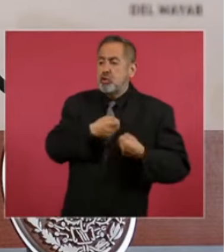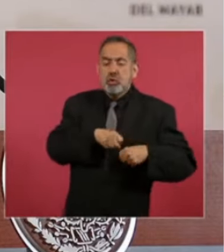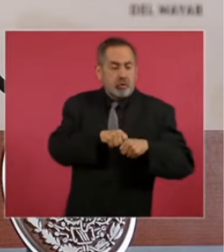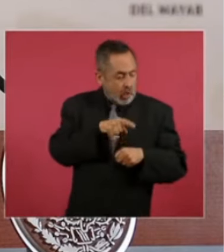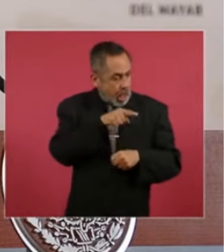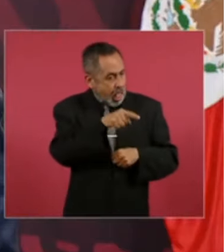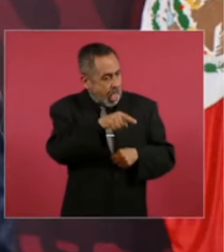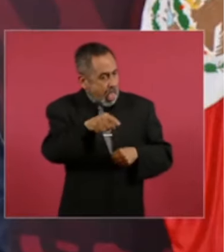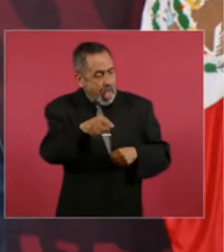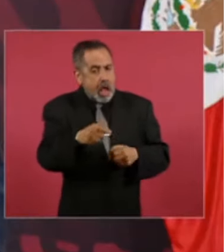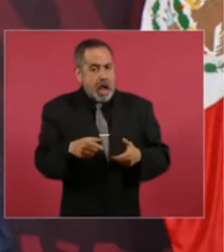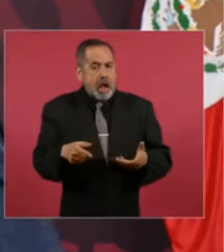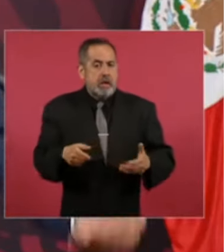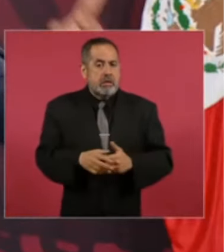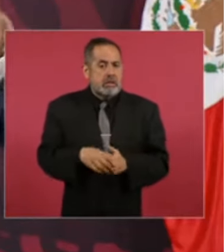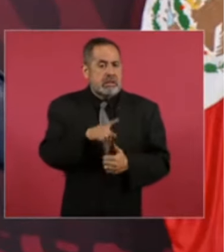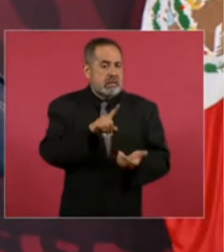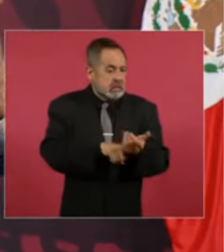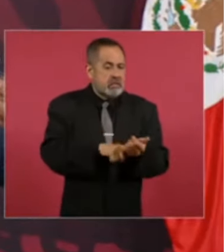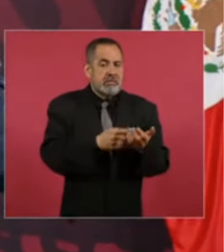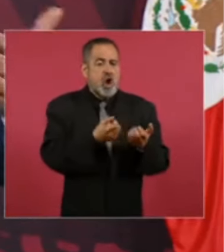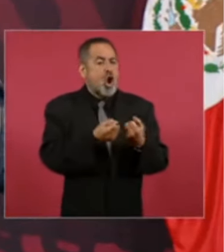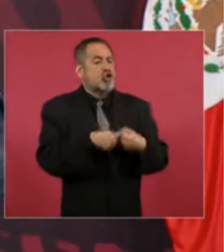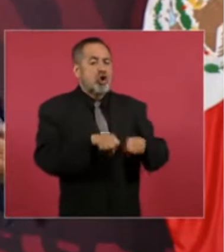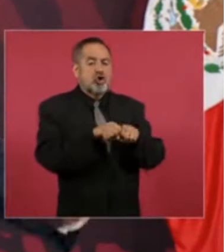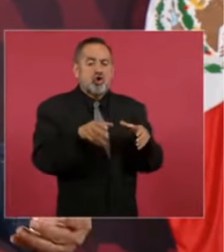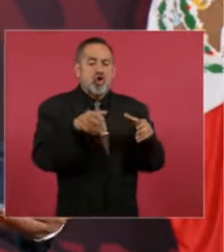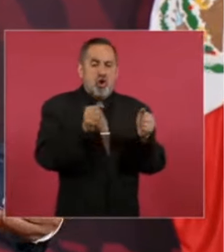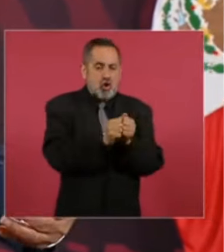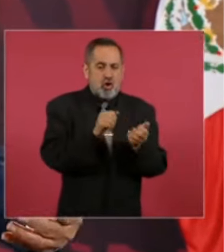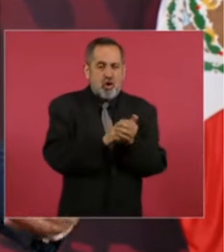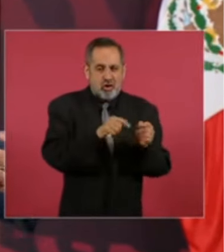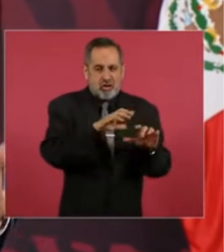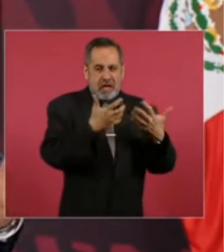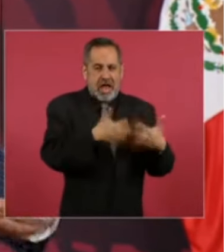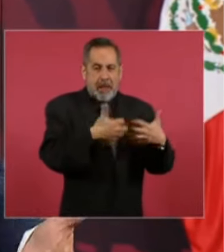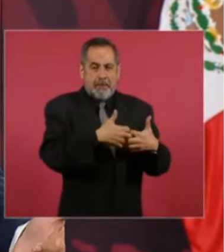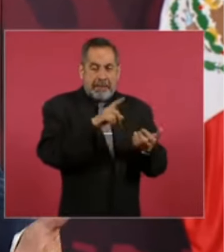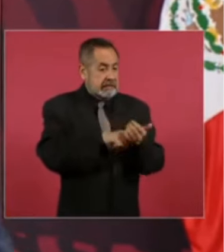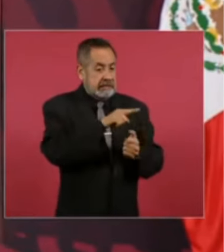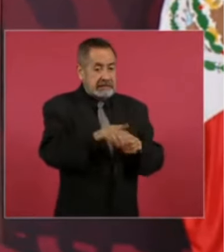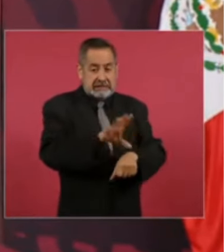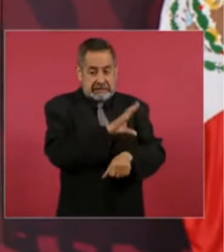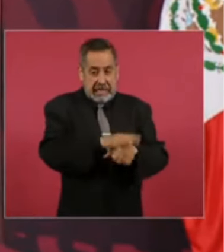y se vuelven socios de las empresas eléctricas